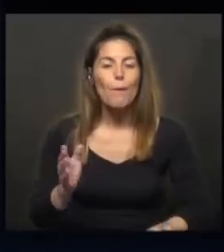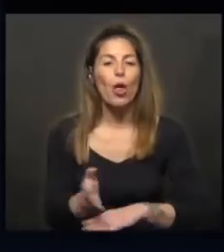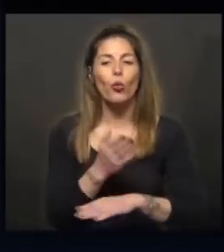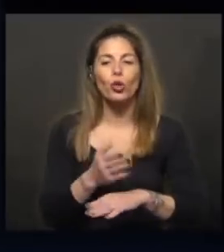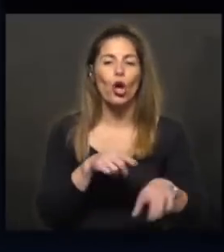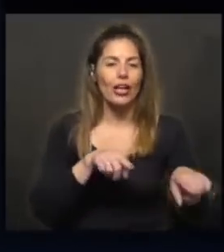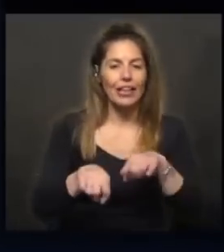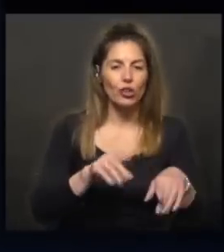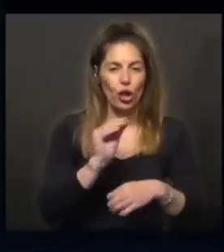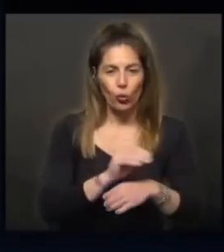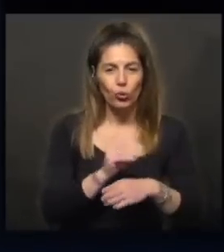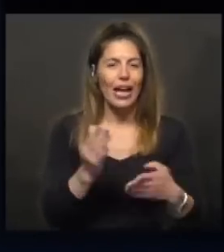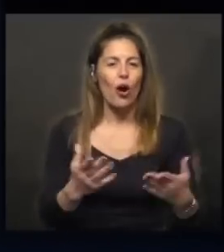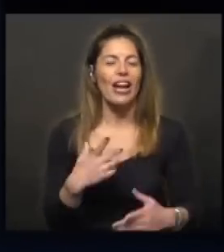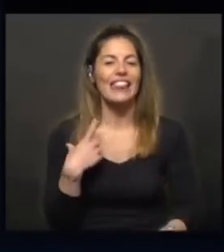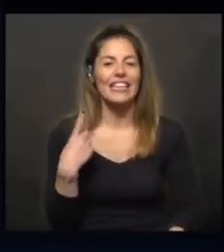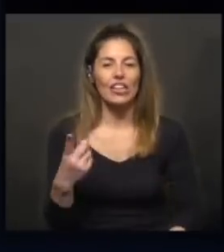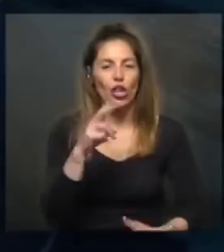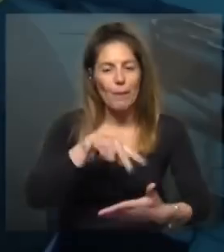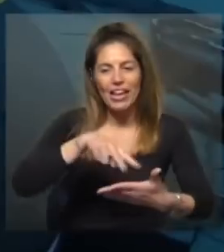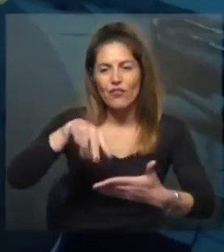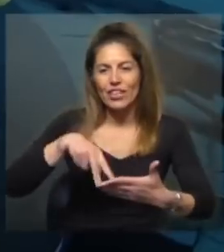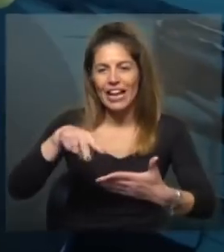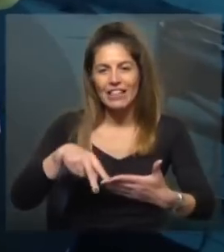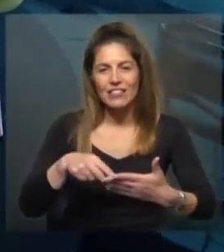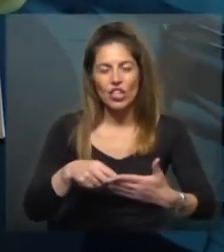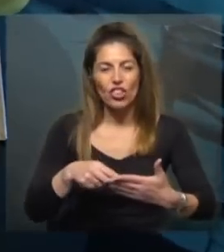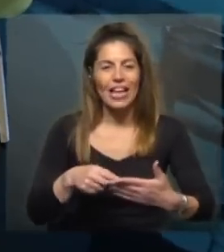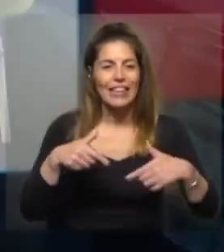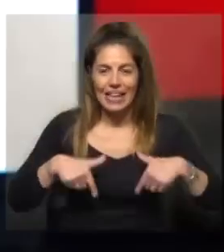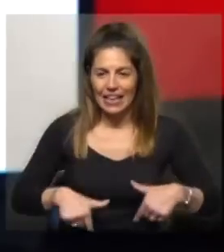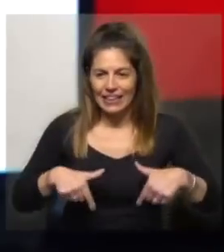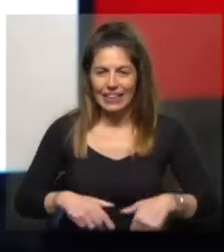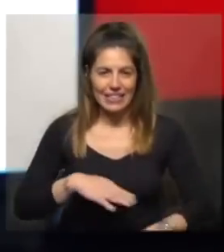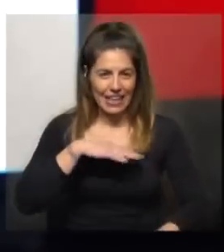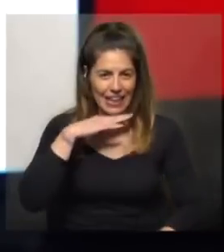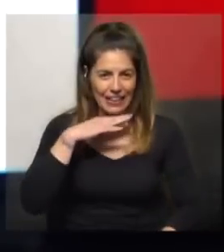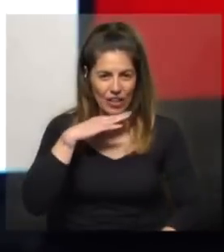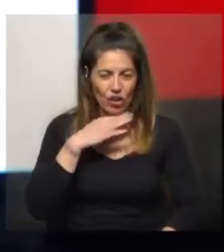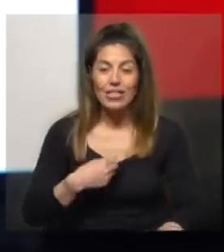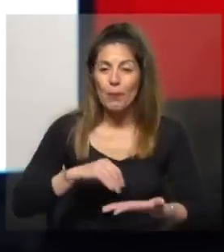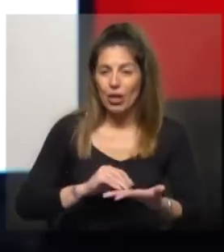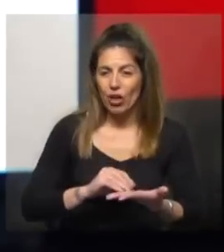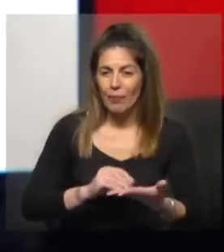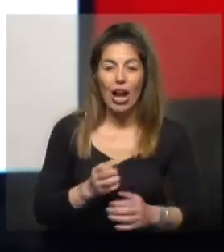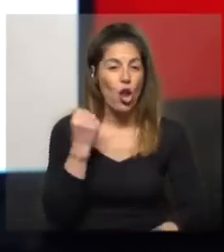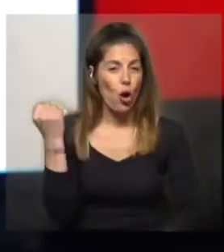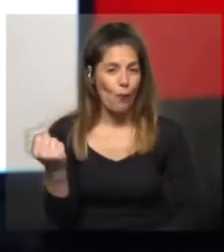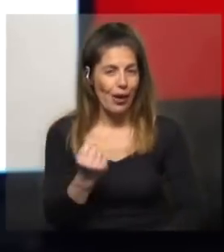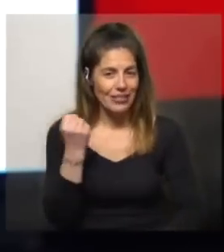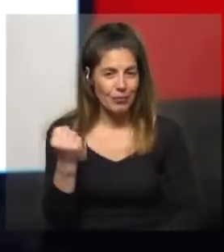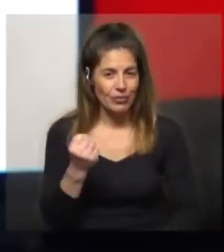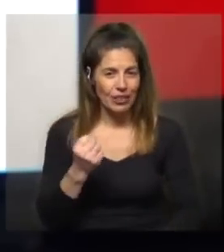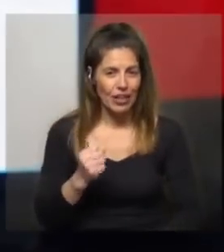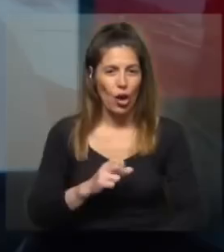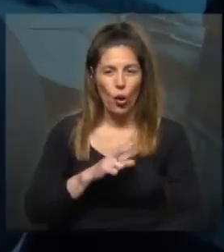actualmente es directora de planificación estratégica de la intendencia de canelón Pero además lo más importante tienen